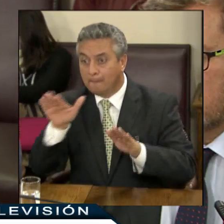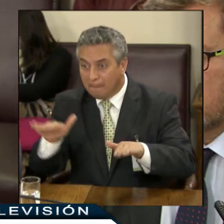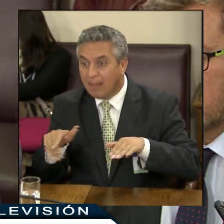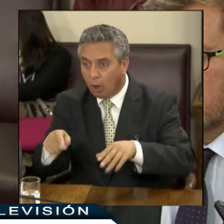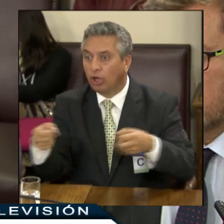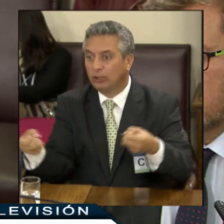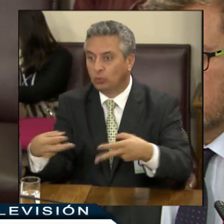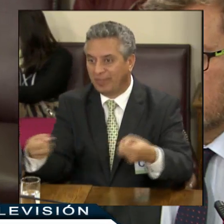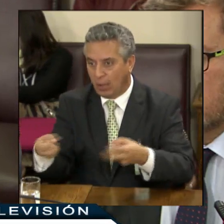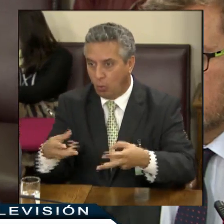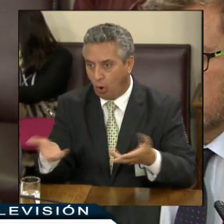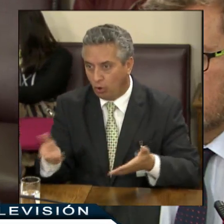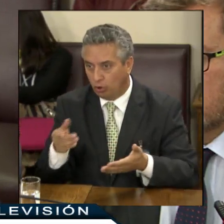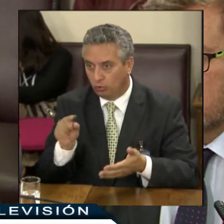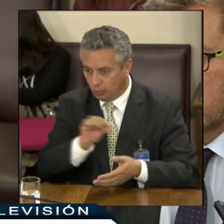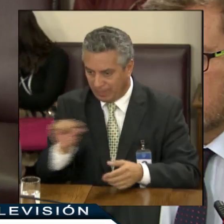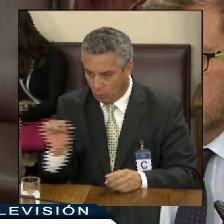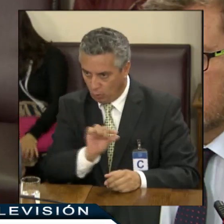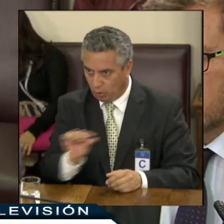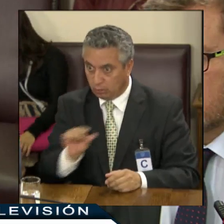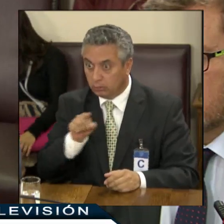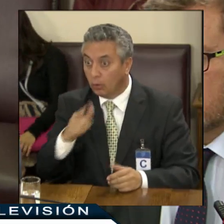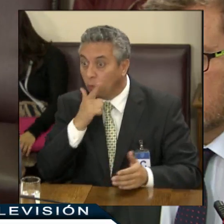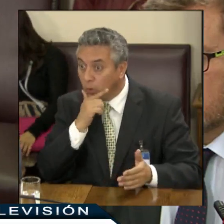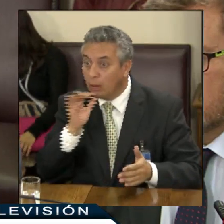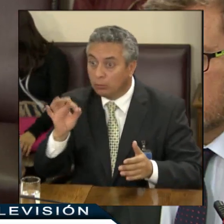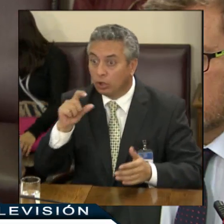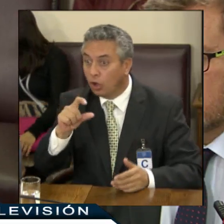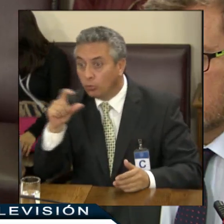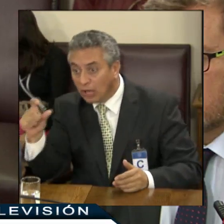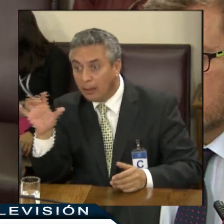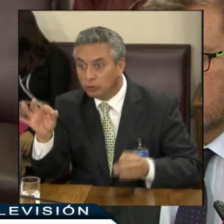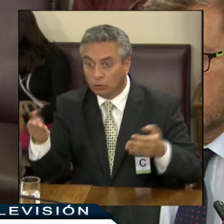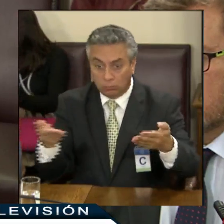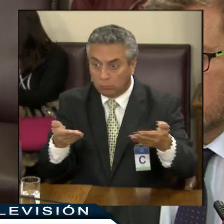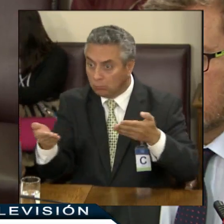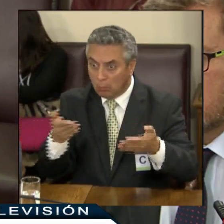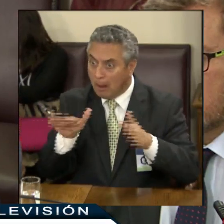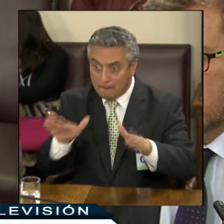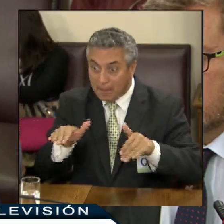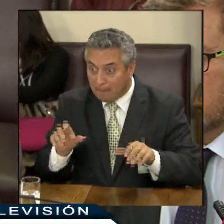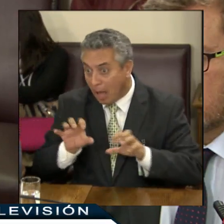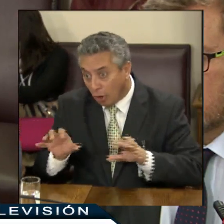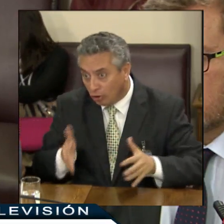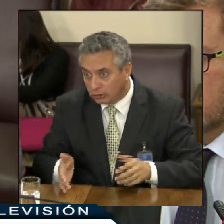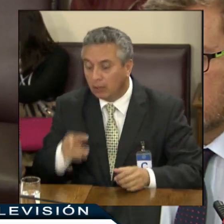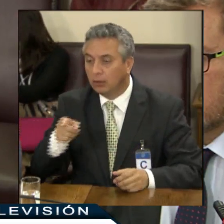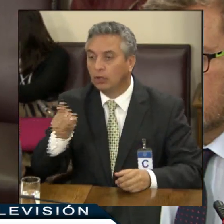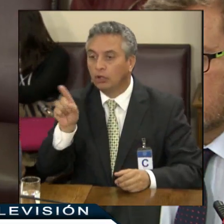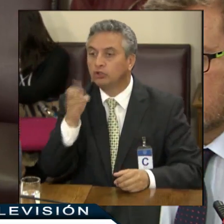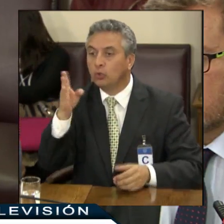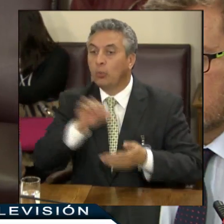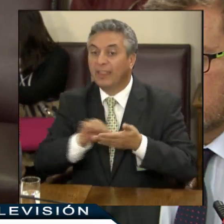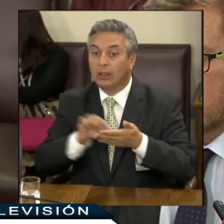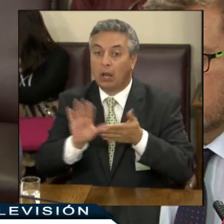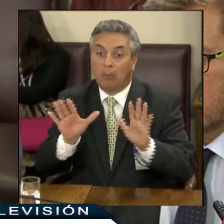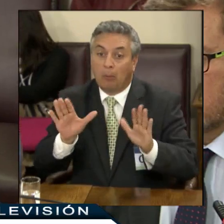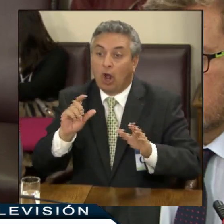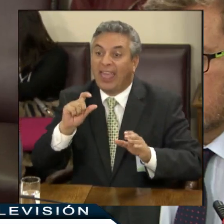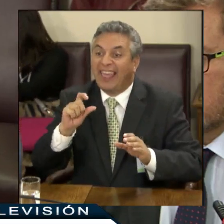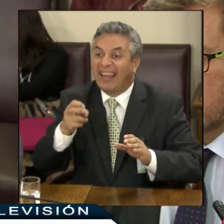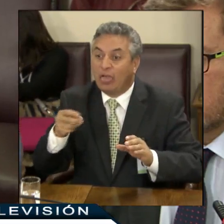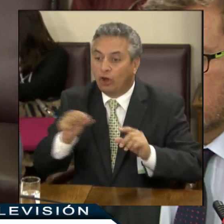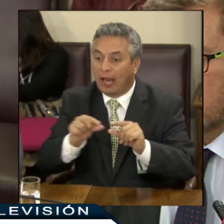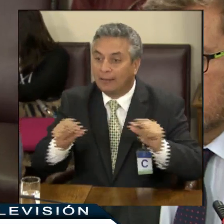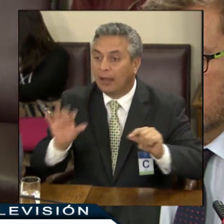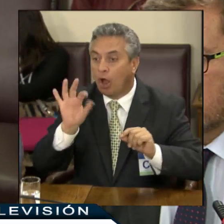subtítulo inclusive se genera una duda si subtitulado oculto subtítulos Son la misma cosa Quizás por subtítulo se referiría al generador de caracteres o